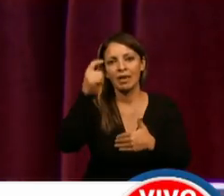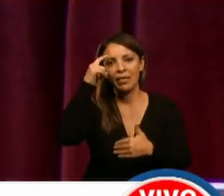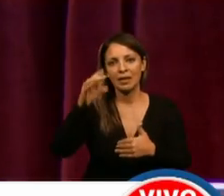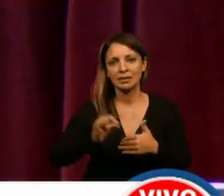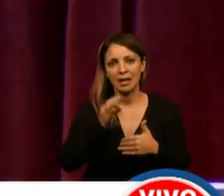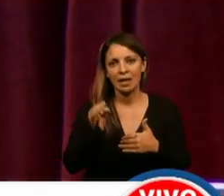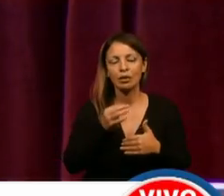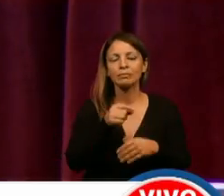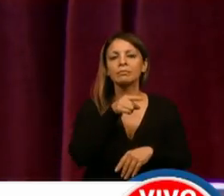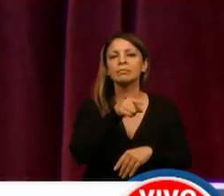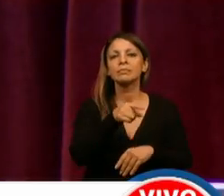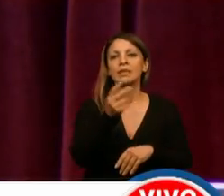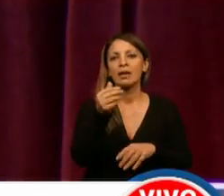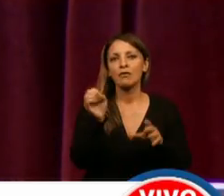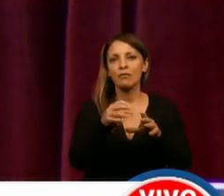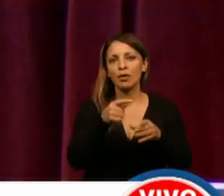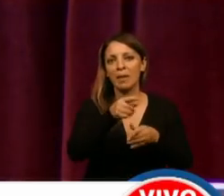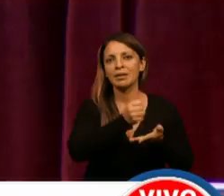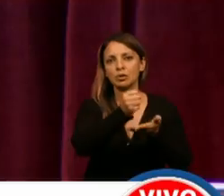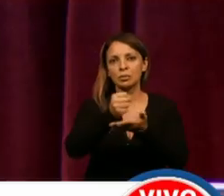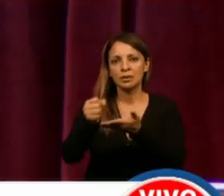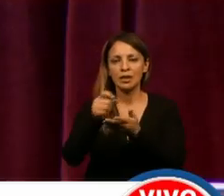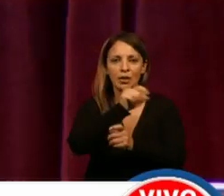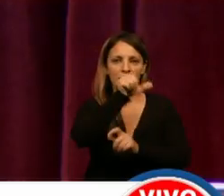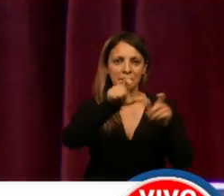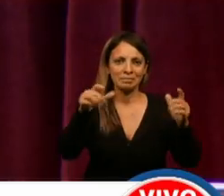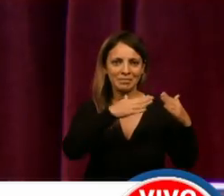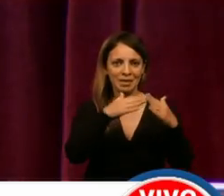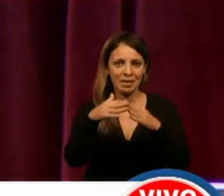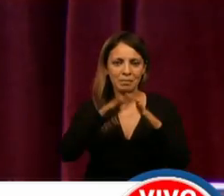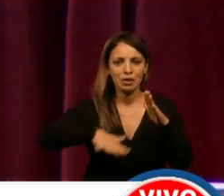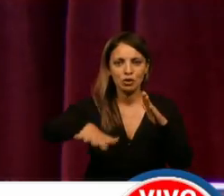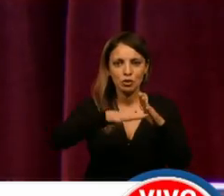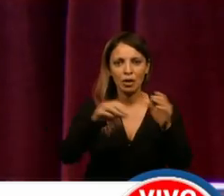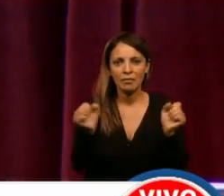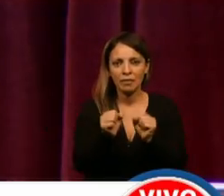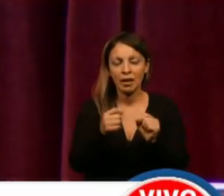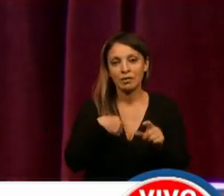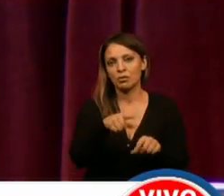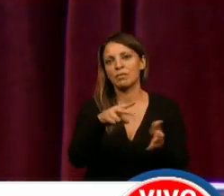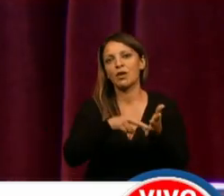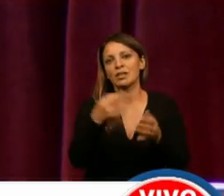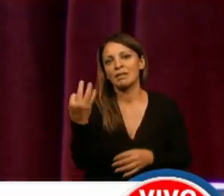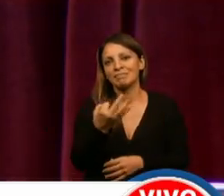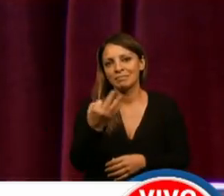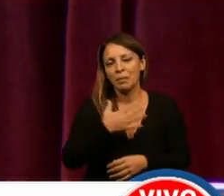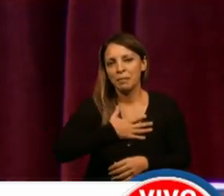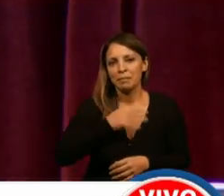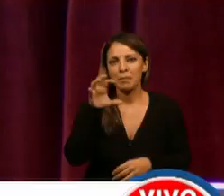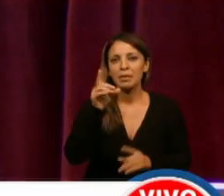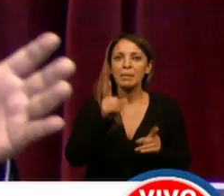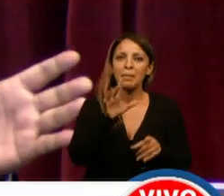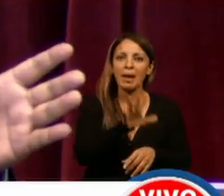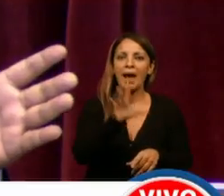fiduciario para el subsidio de consumos residenciales es una muy buena noticia para mi provincia y para mi región sobre todo